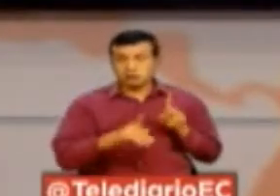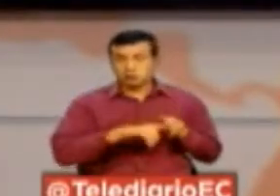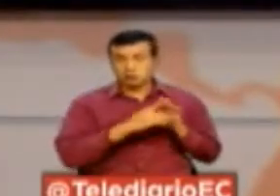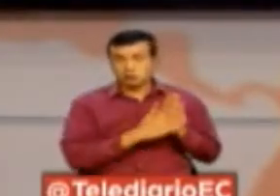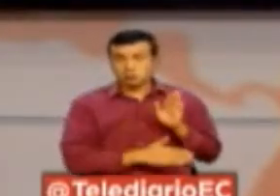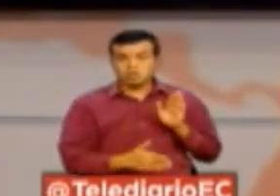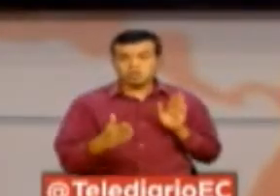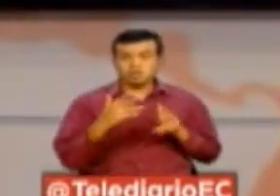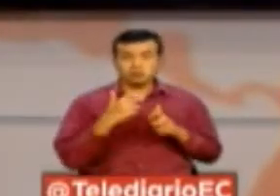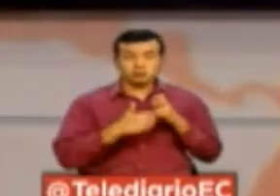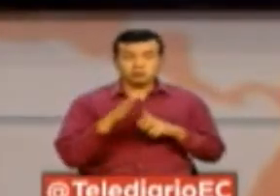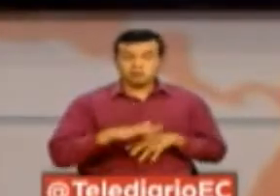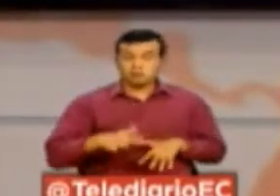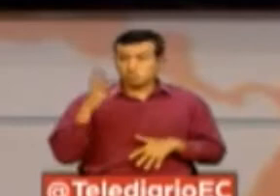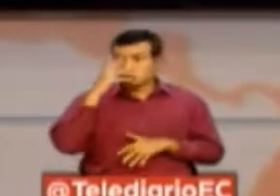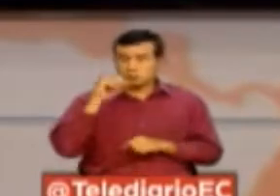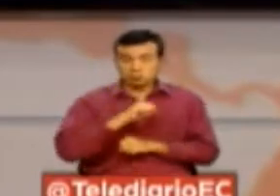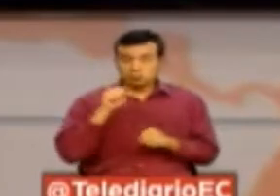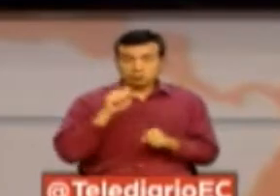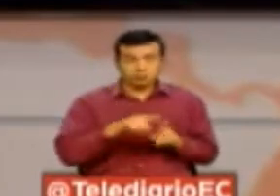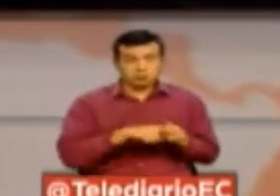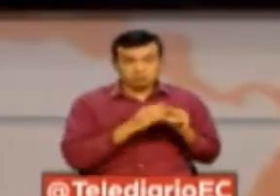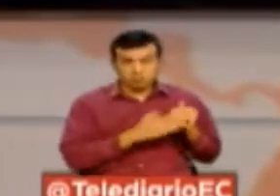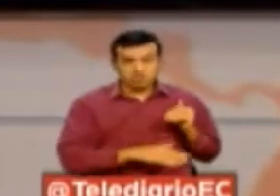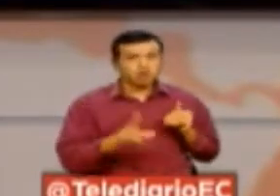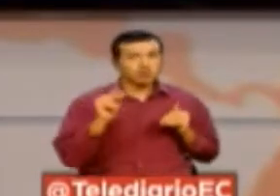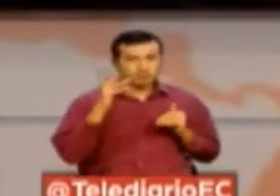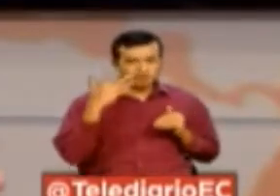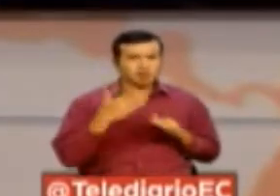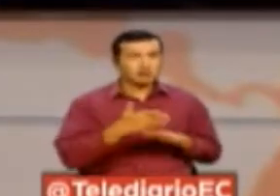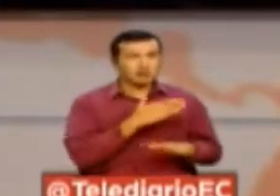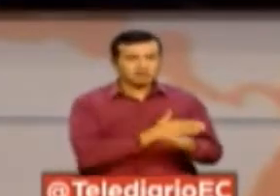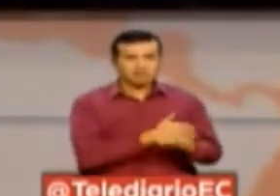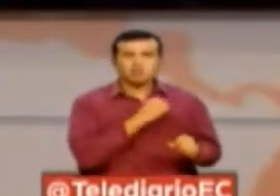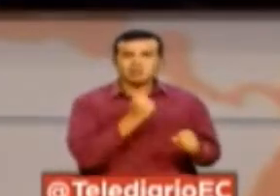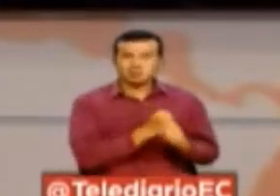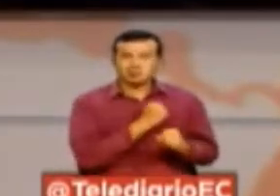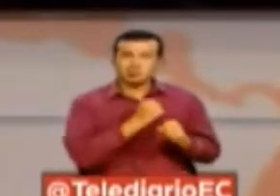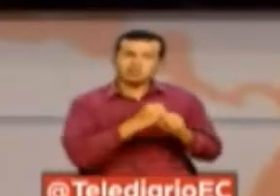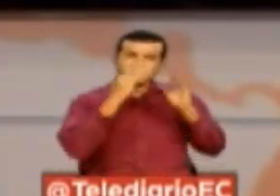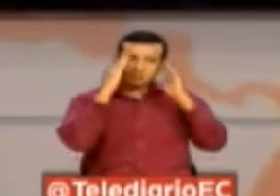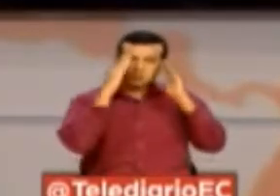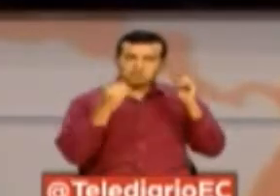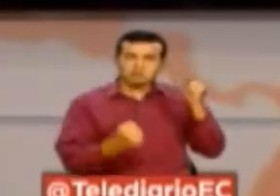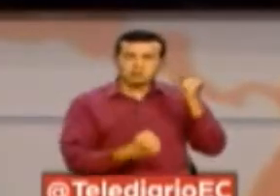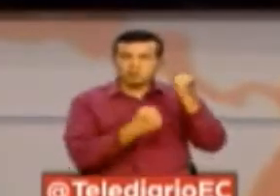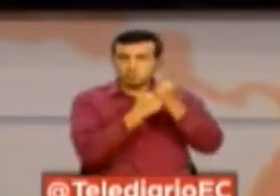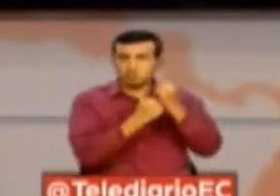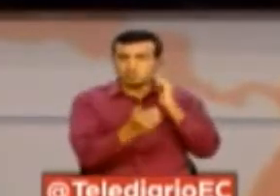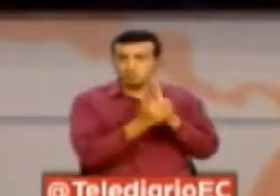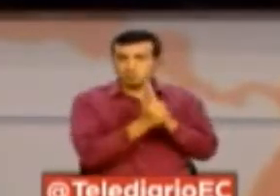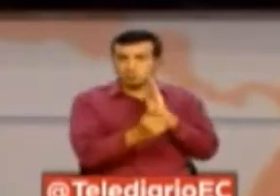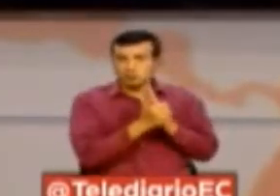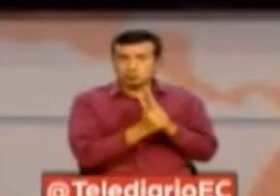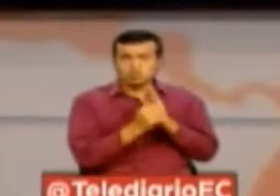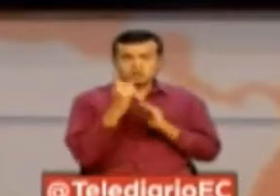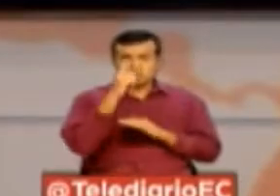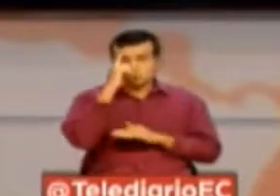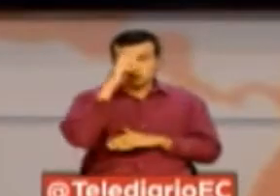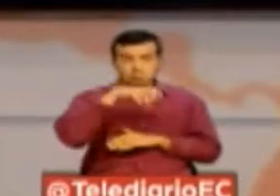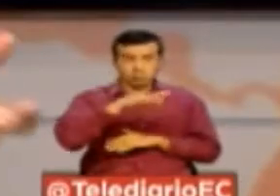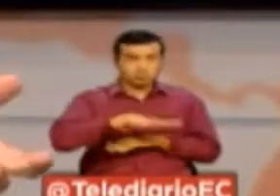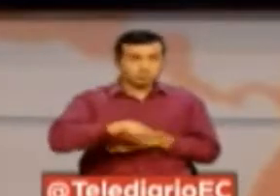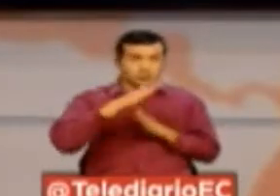con el incidente de san lorenzo con el atentado de san lorenzo nosotros hemos venido trabajando en ese sentido el fortalecimiento de las capacidades del estado